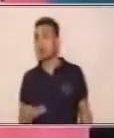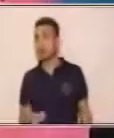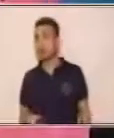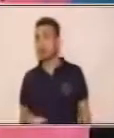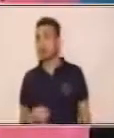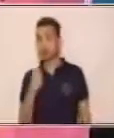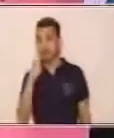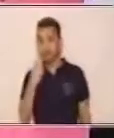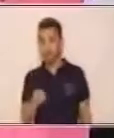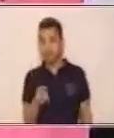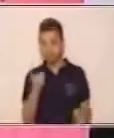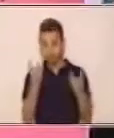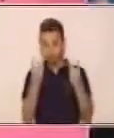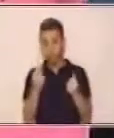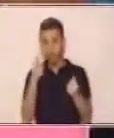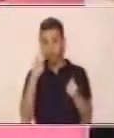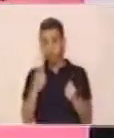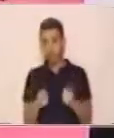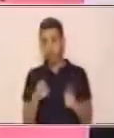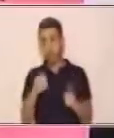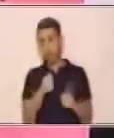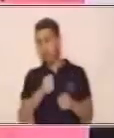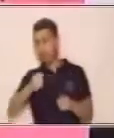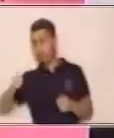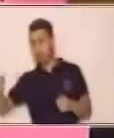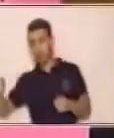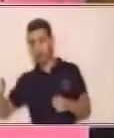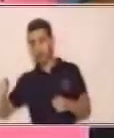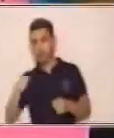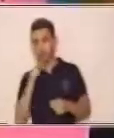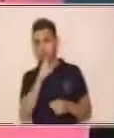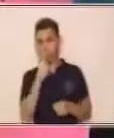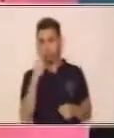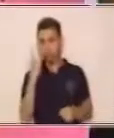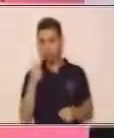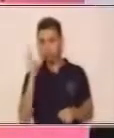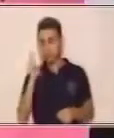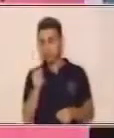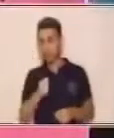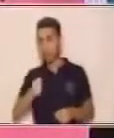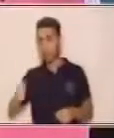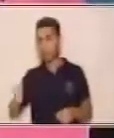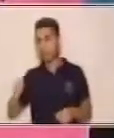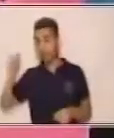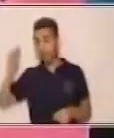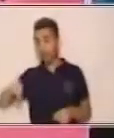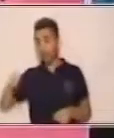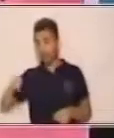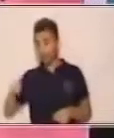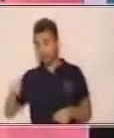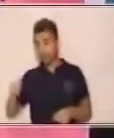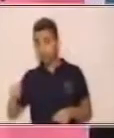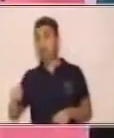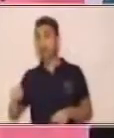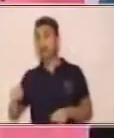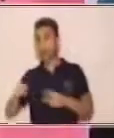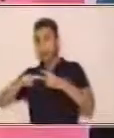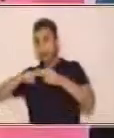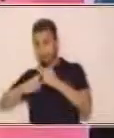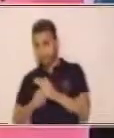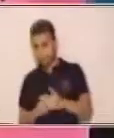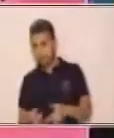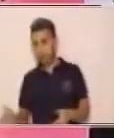la posición de la derecha, así que buscas la derecha y desde ese lado es donde